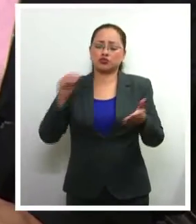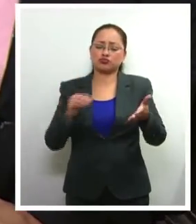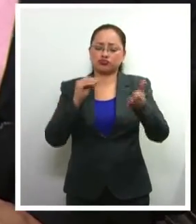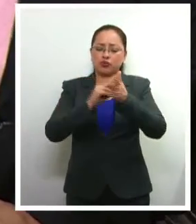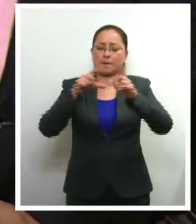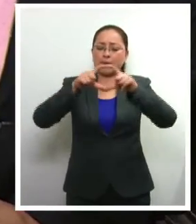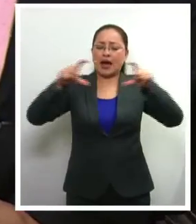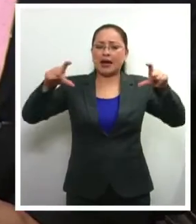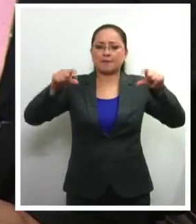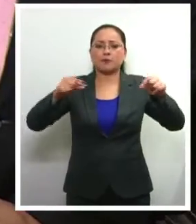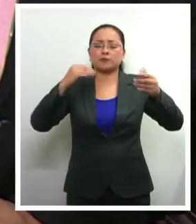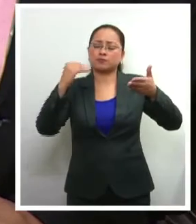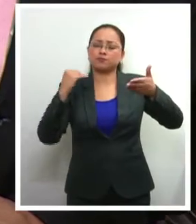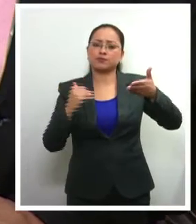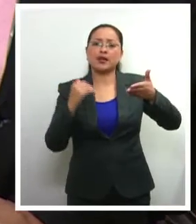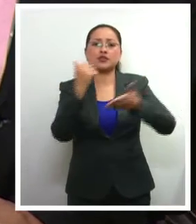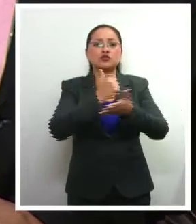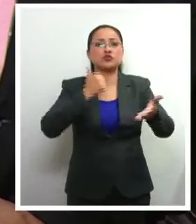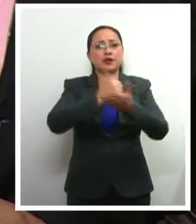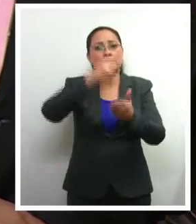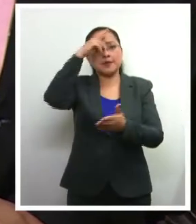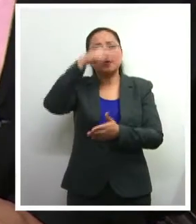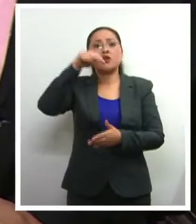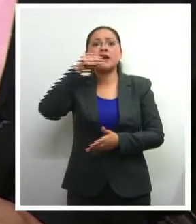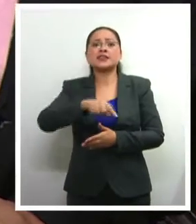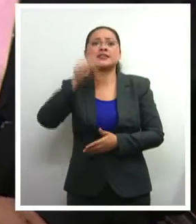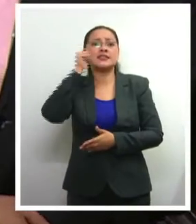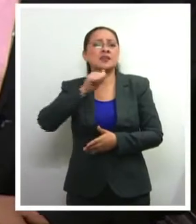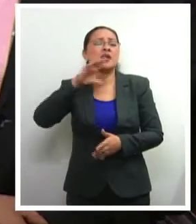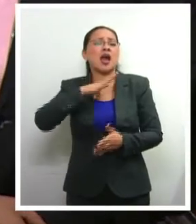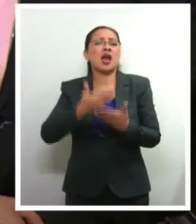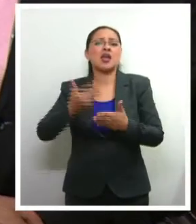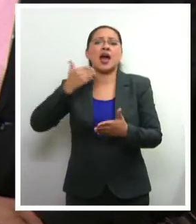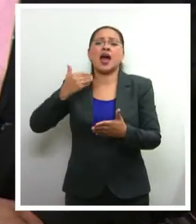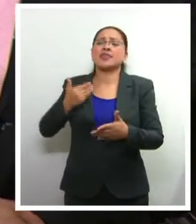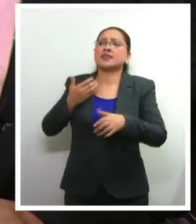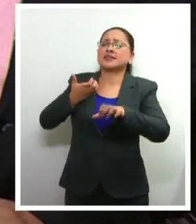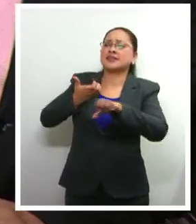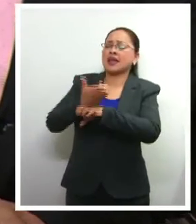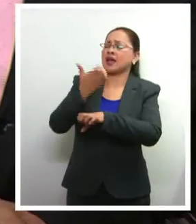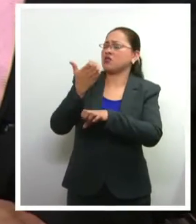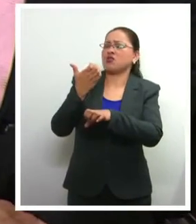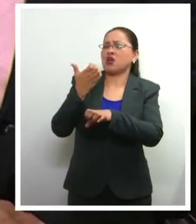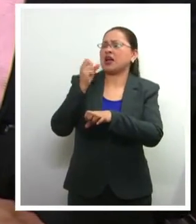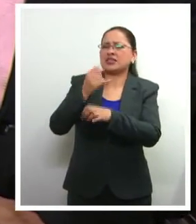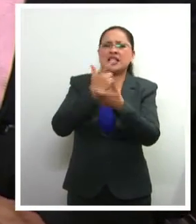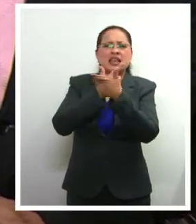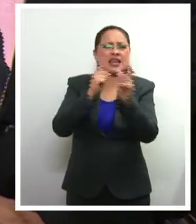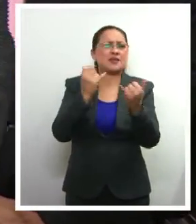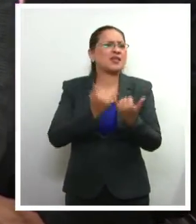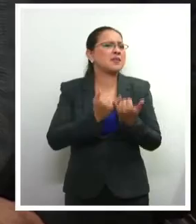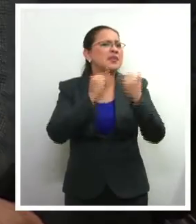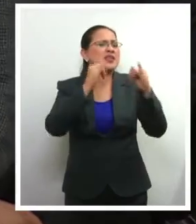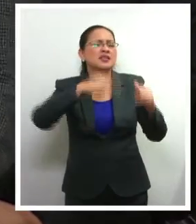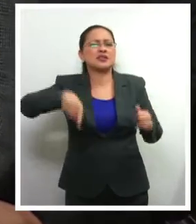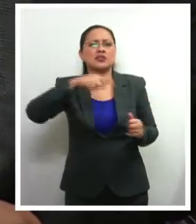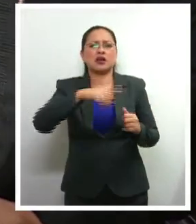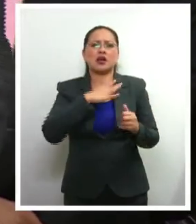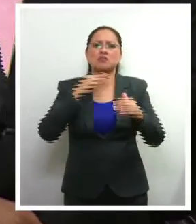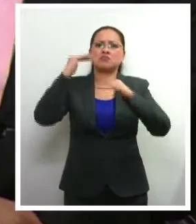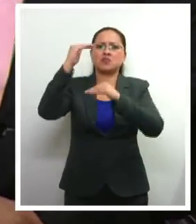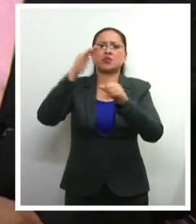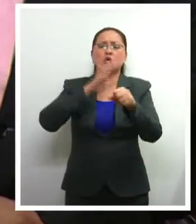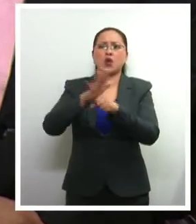párrafo. La Ciudad de México siempre fue entidad federativa libre y soberana, limitada solamente por el ejercicio de